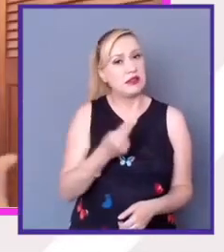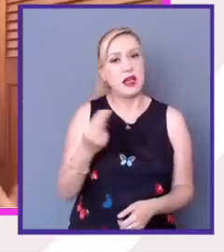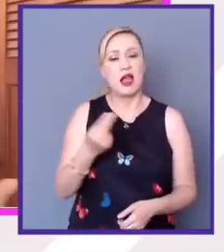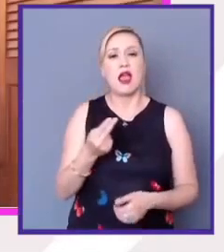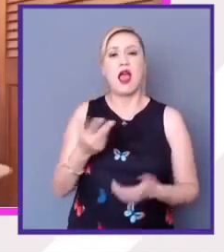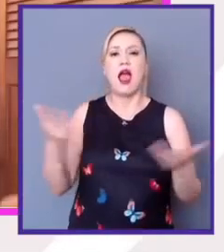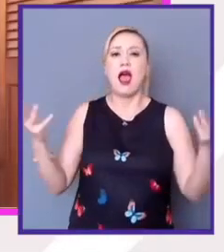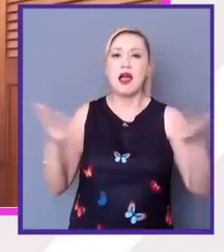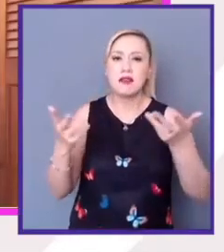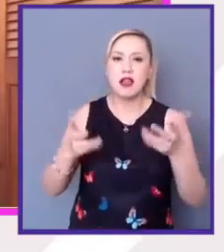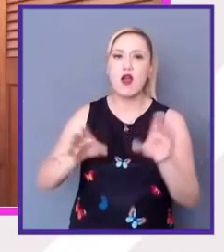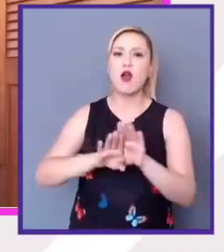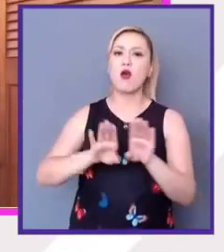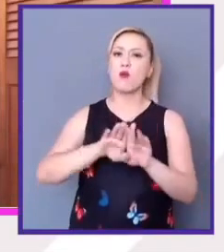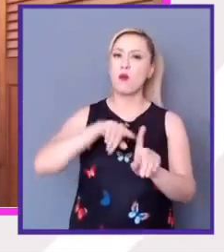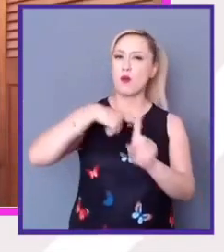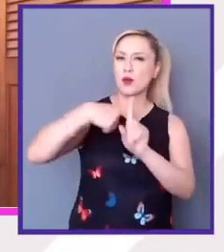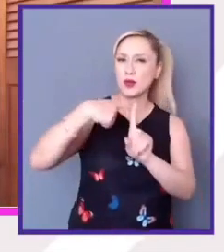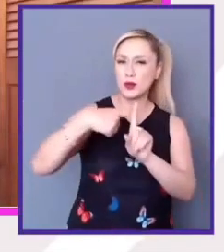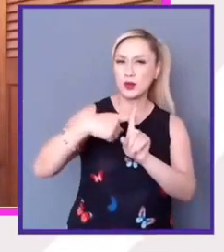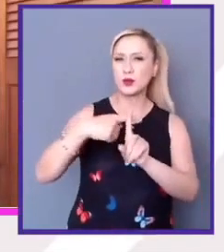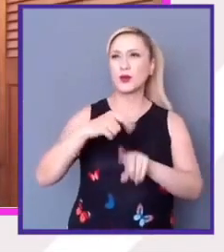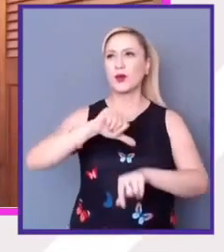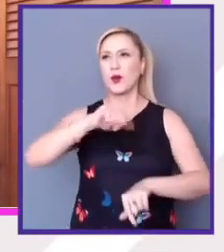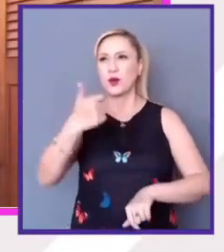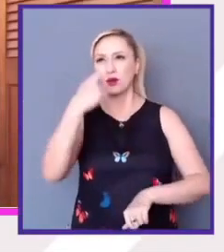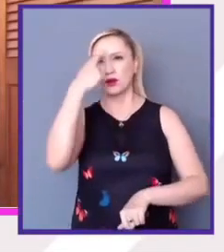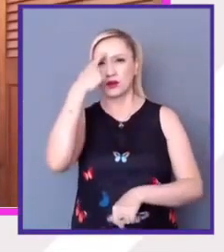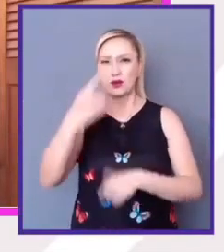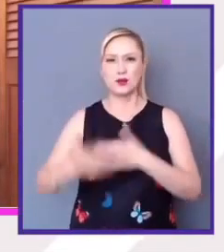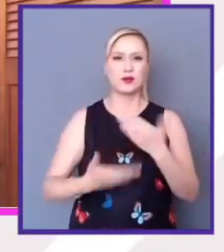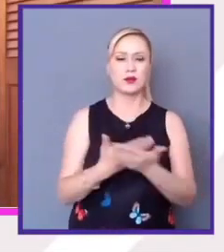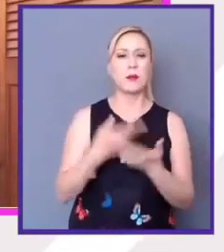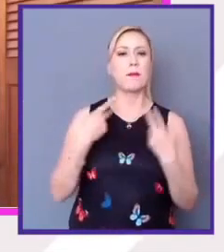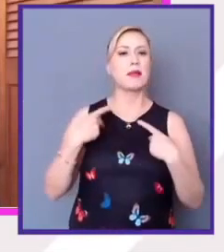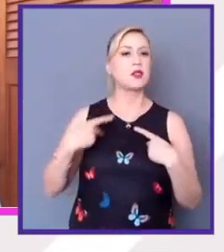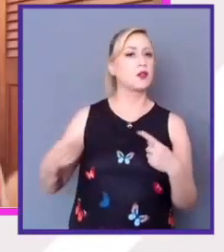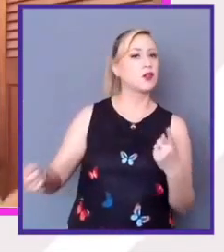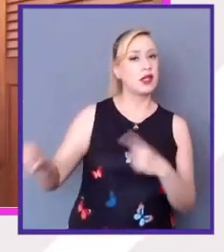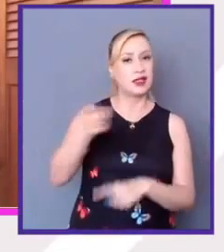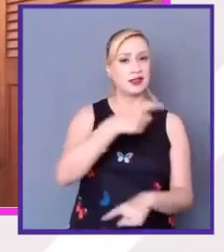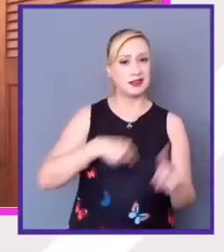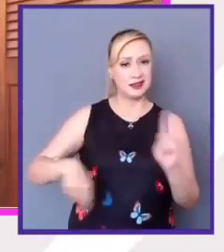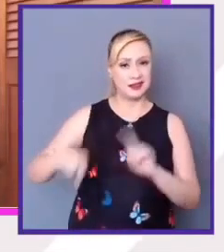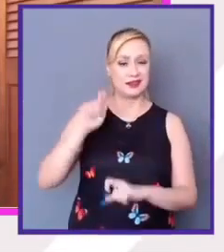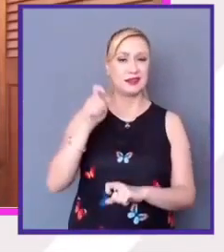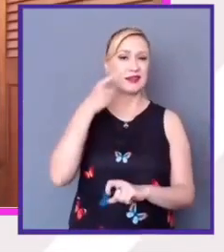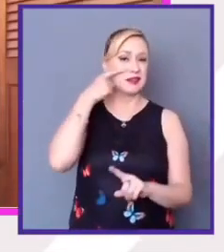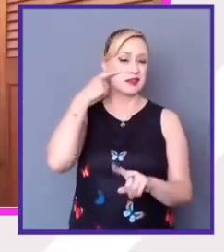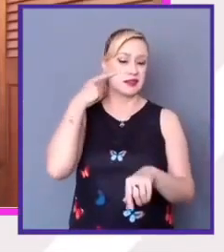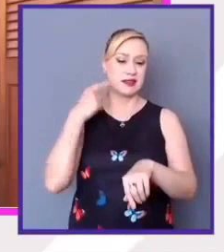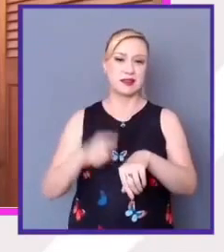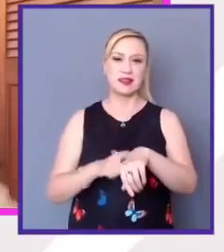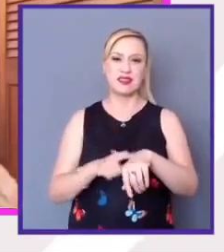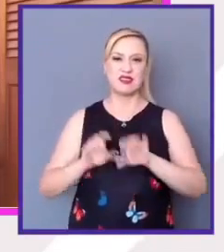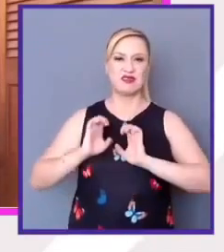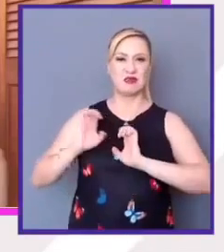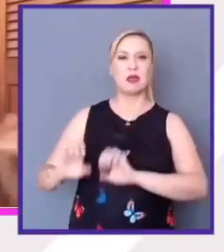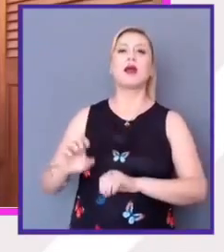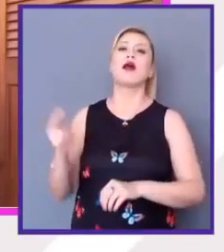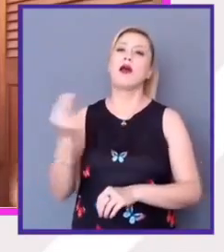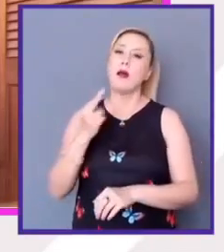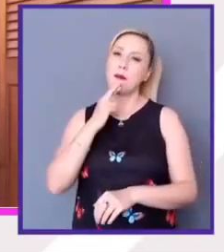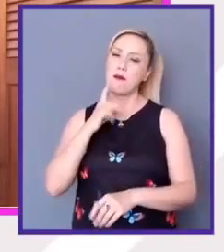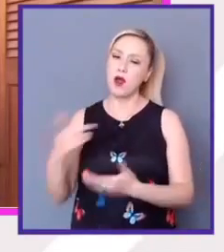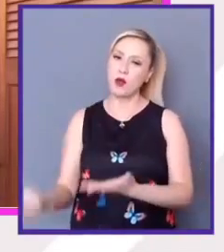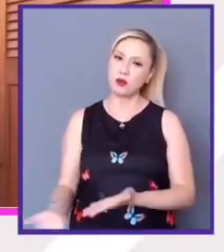creen acciones afirmativas y otras medidas para que las personas racializadas puedan acceder en mejores condiciones o en